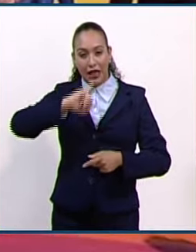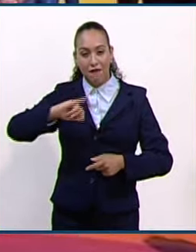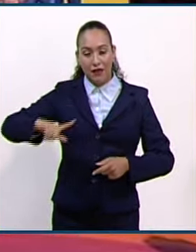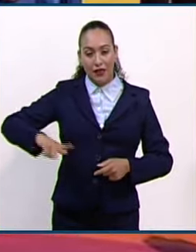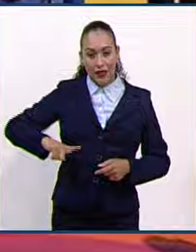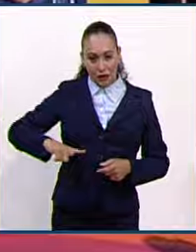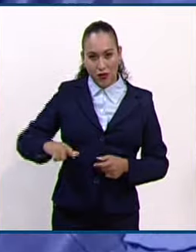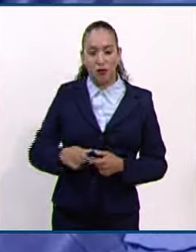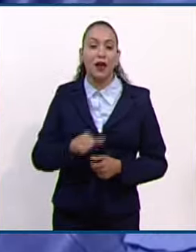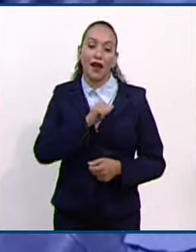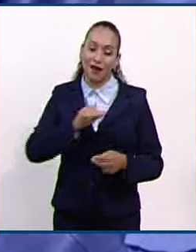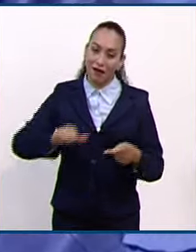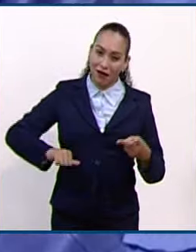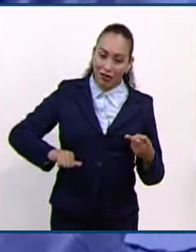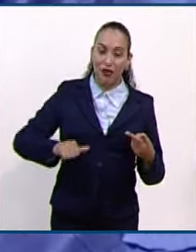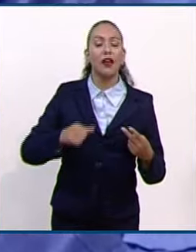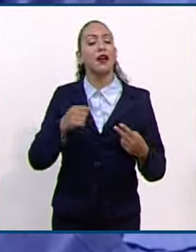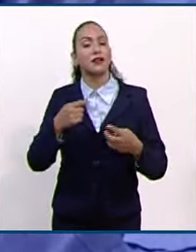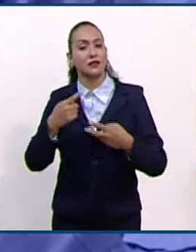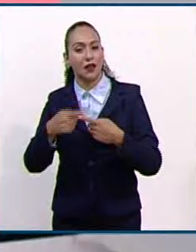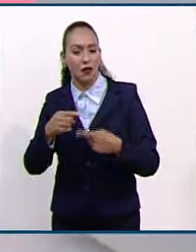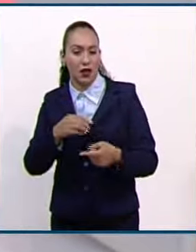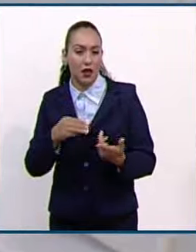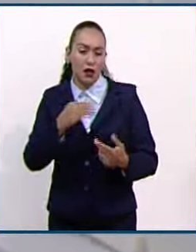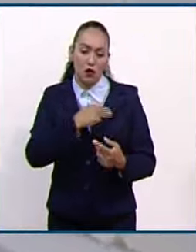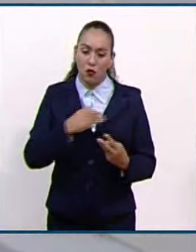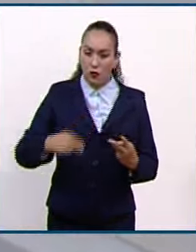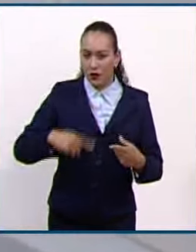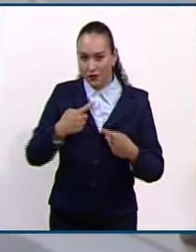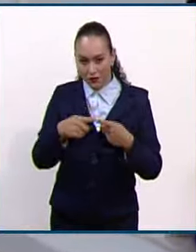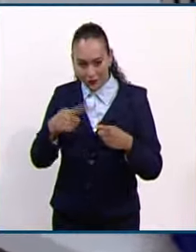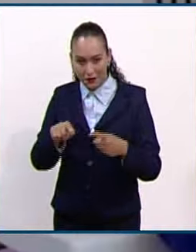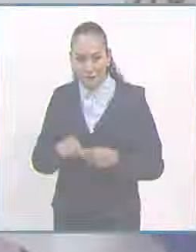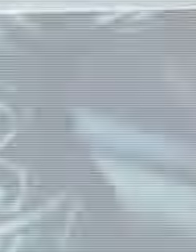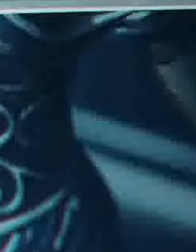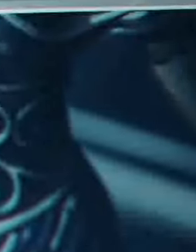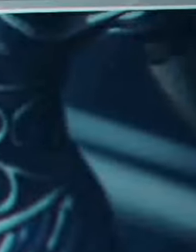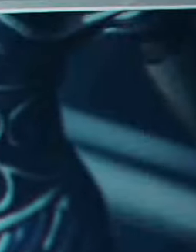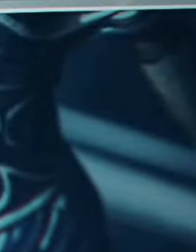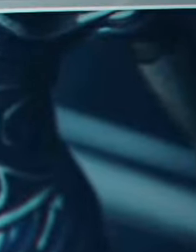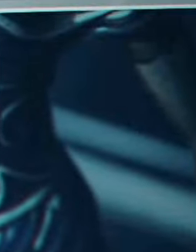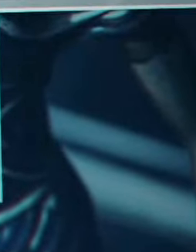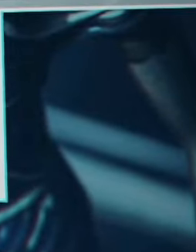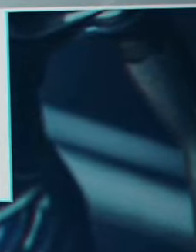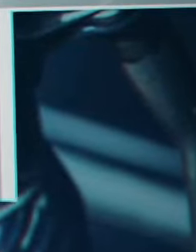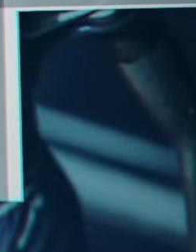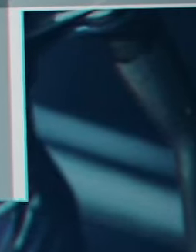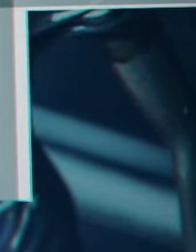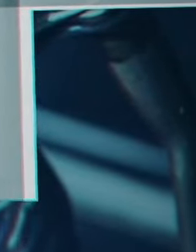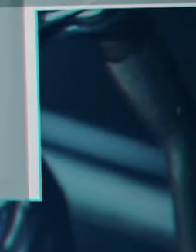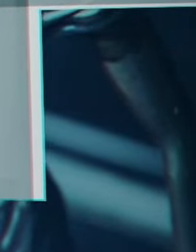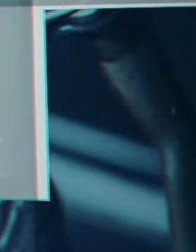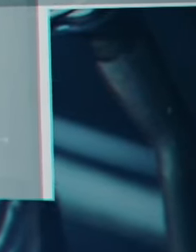gubernatura, alcaldías, ayuntamientos y diputaciones locales.